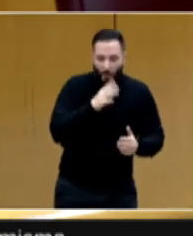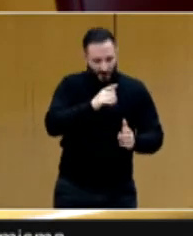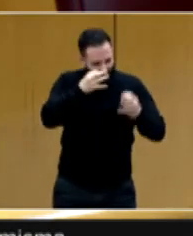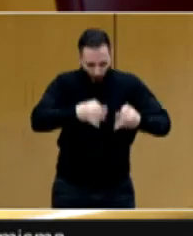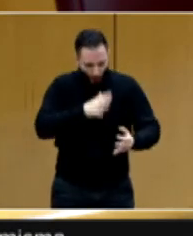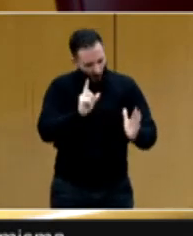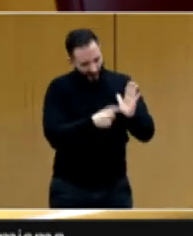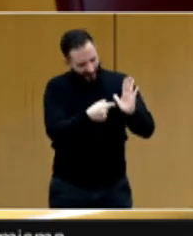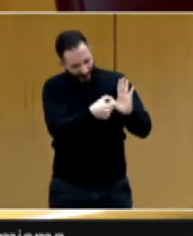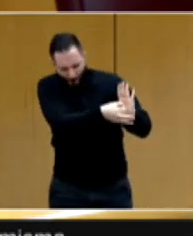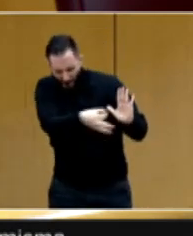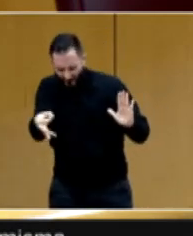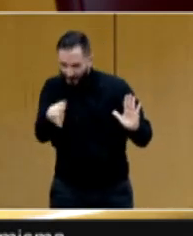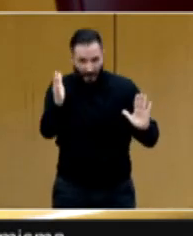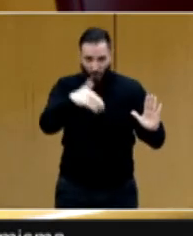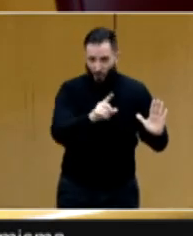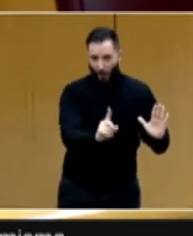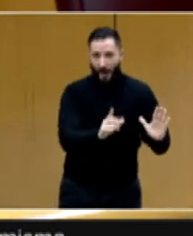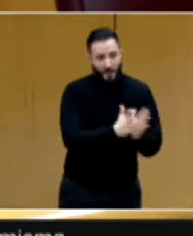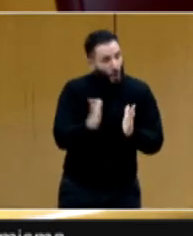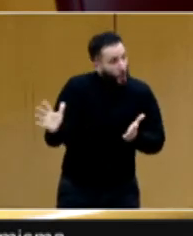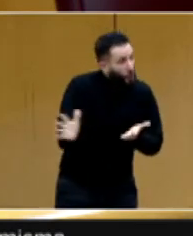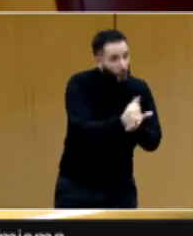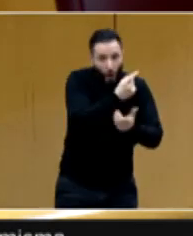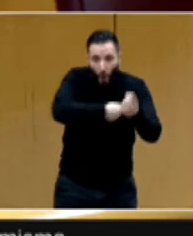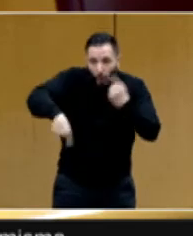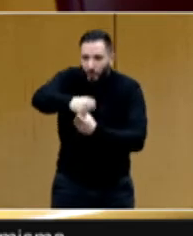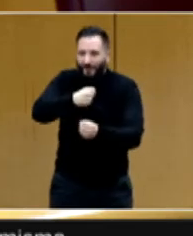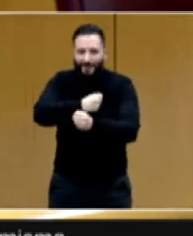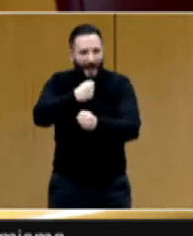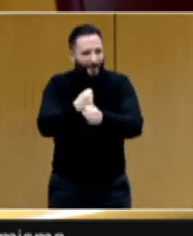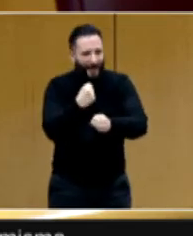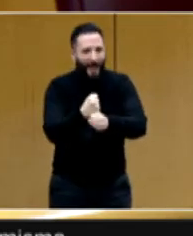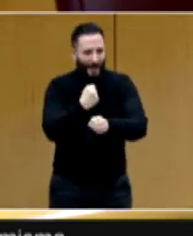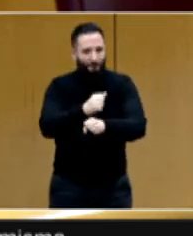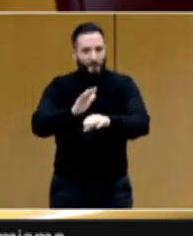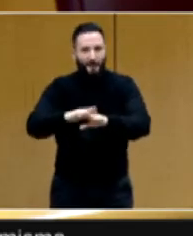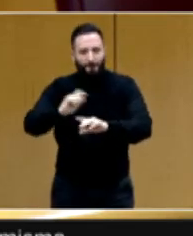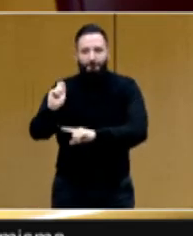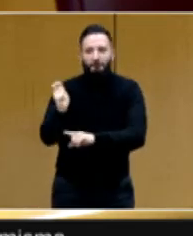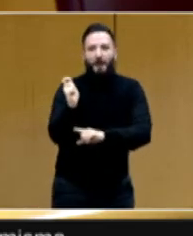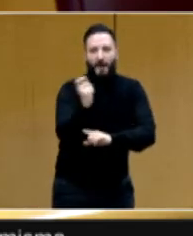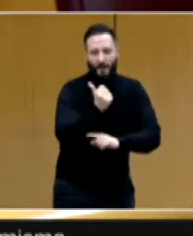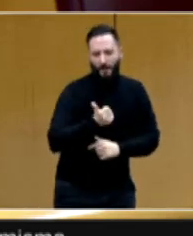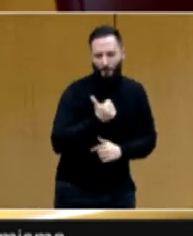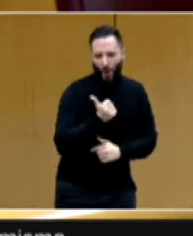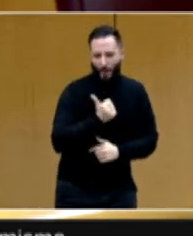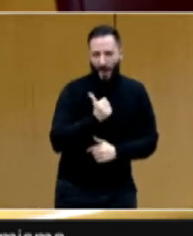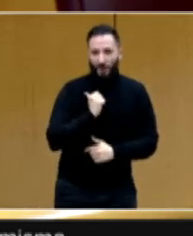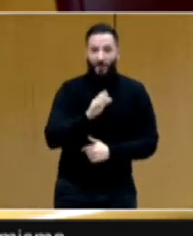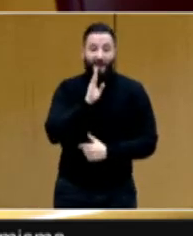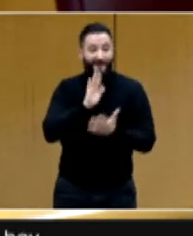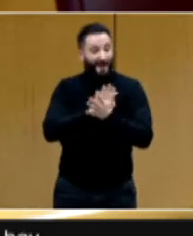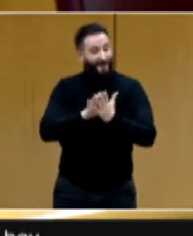pero creo que entre todos podemos sacar el mejor jugo provecho como Alguien ha utilizado esta palabra creo que ha sido Luis Luis